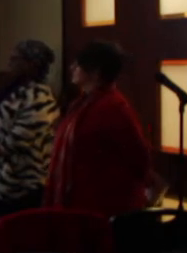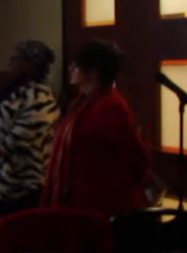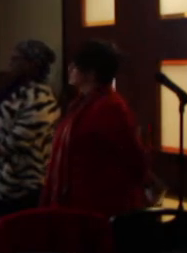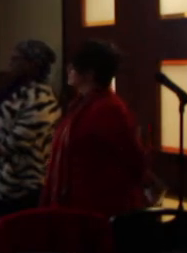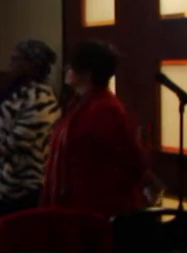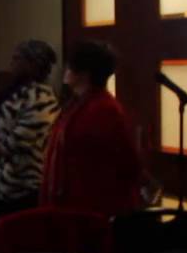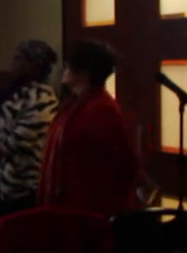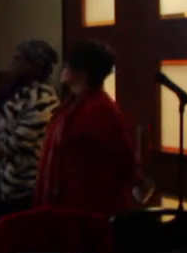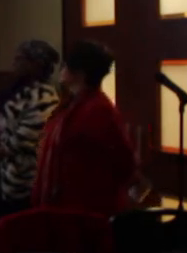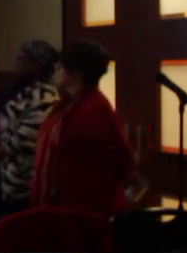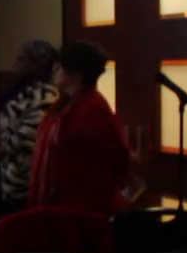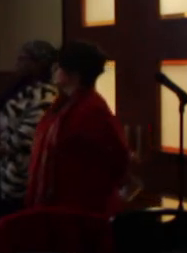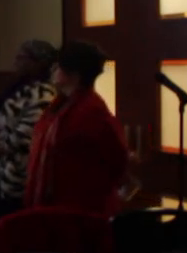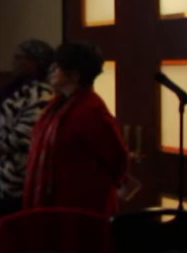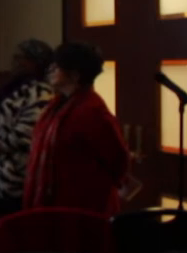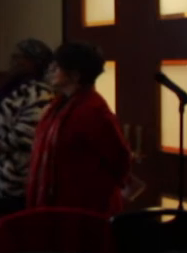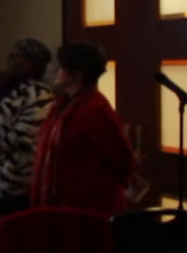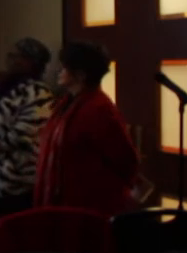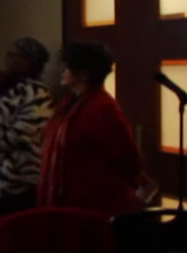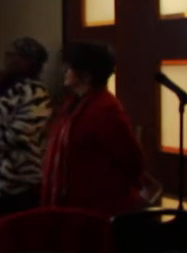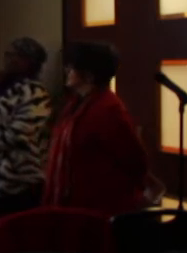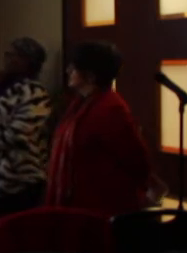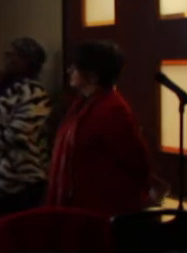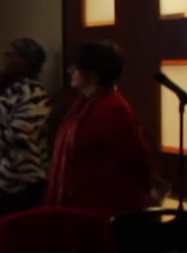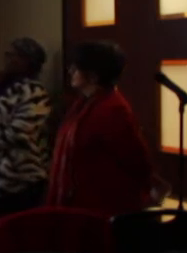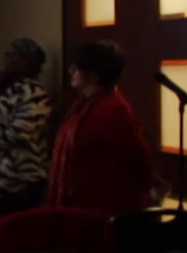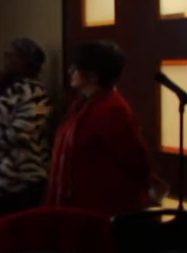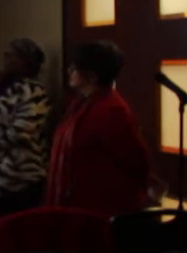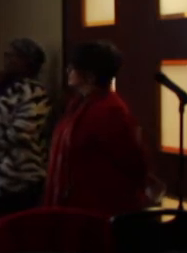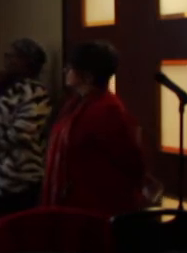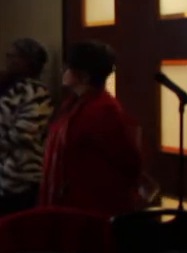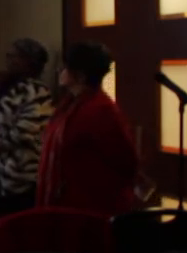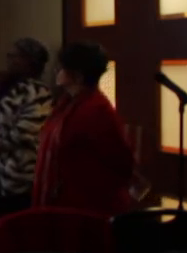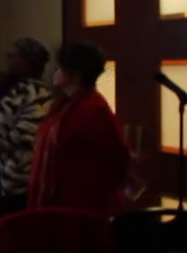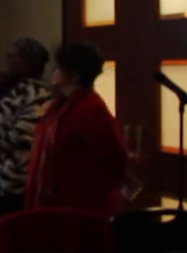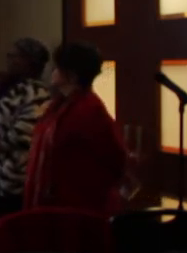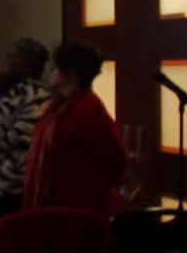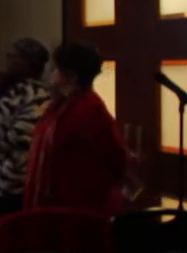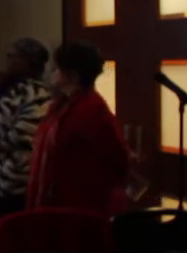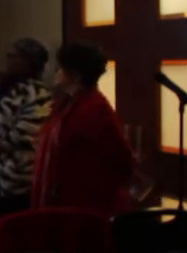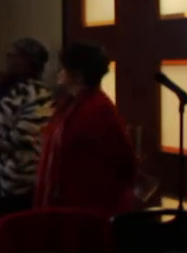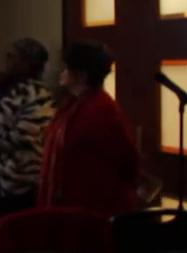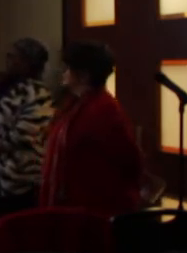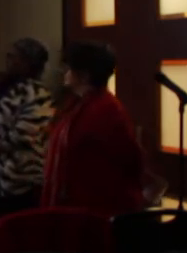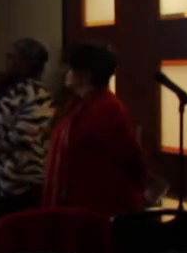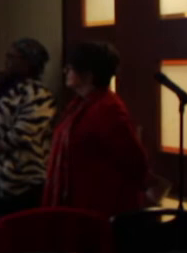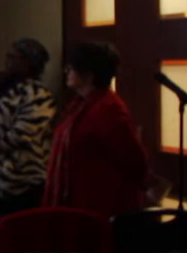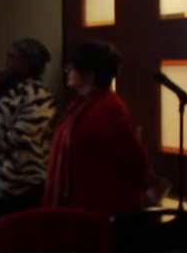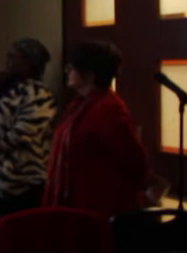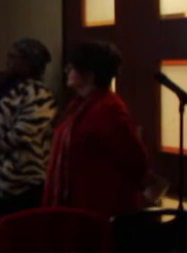fui al monte. Mi real independencia fue el palenque y cabalgué entre las tropas de